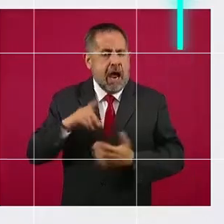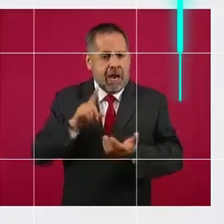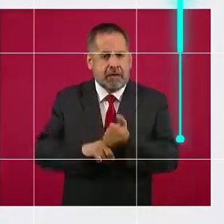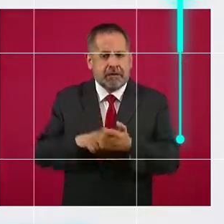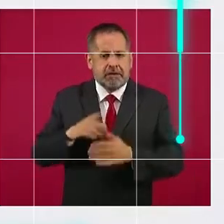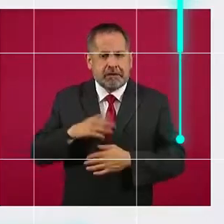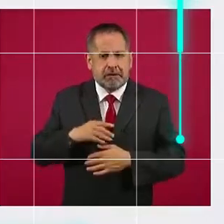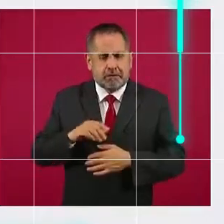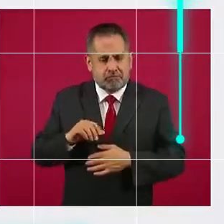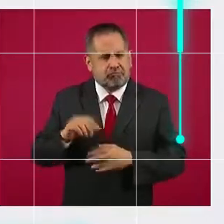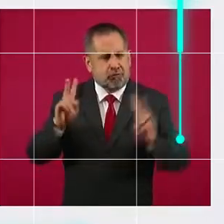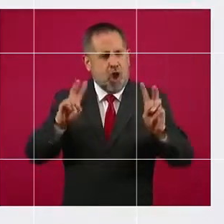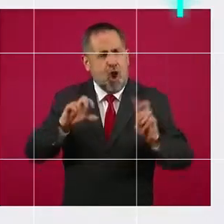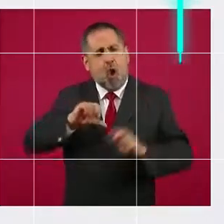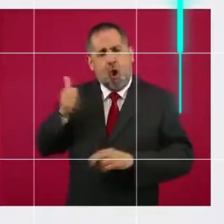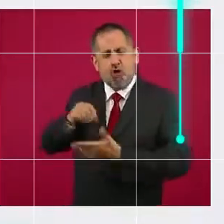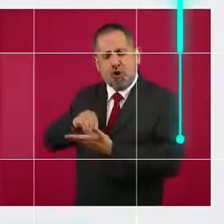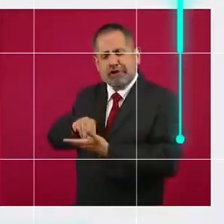otro dato,